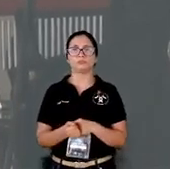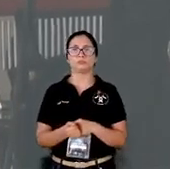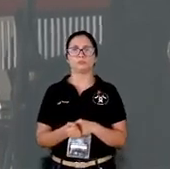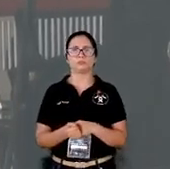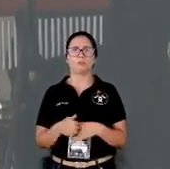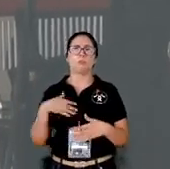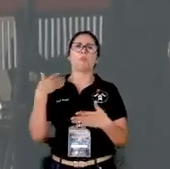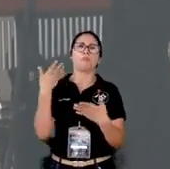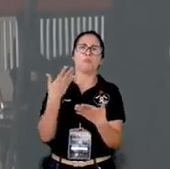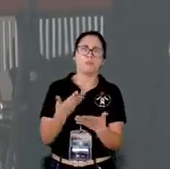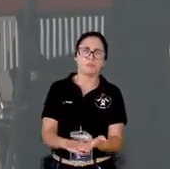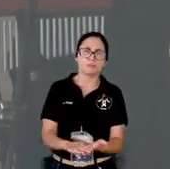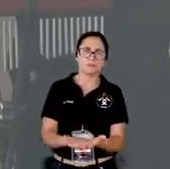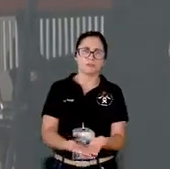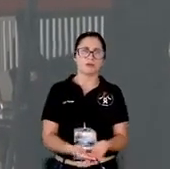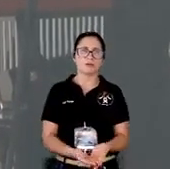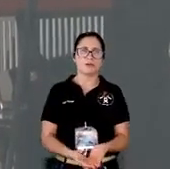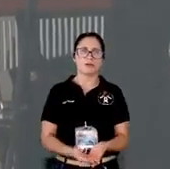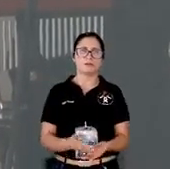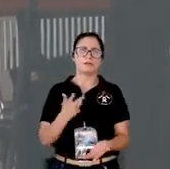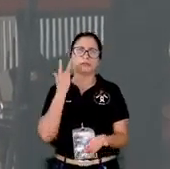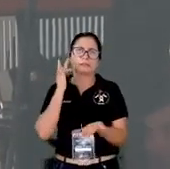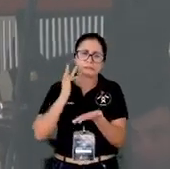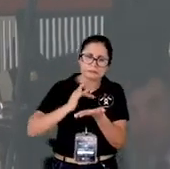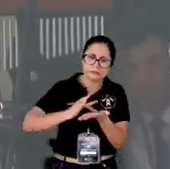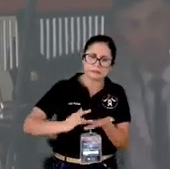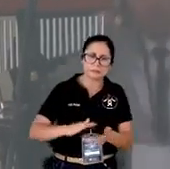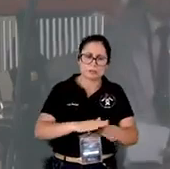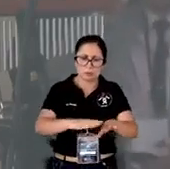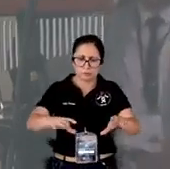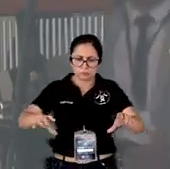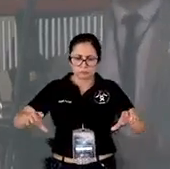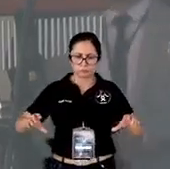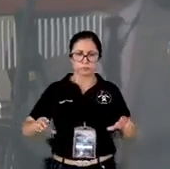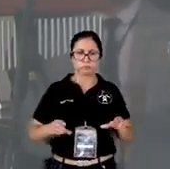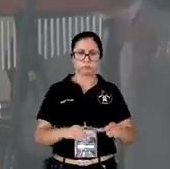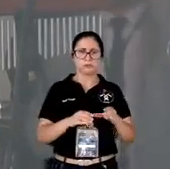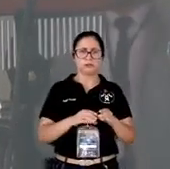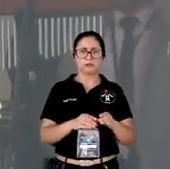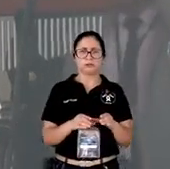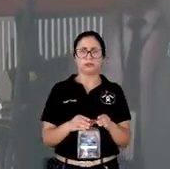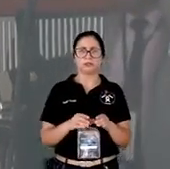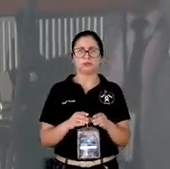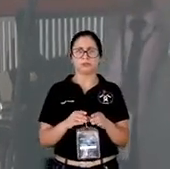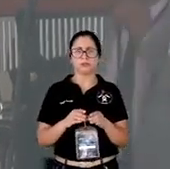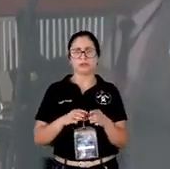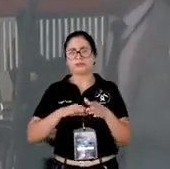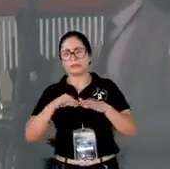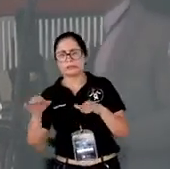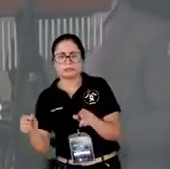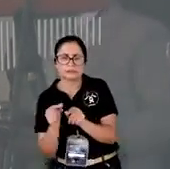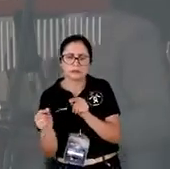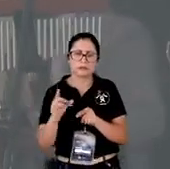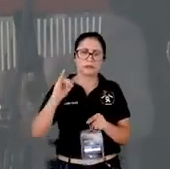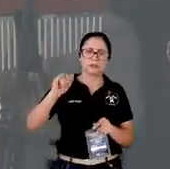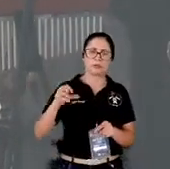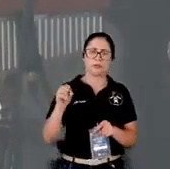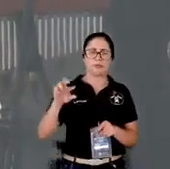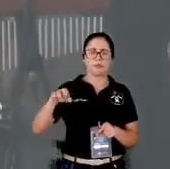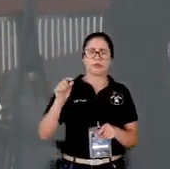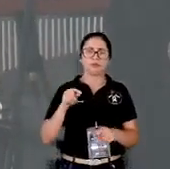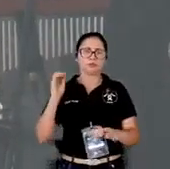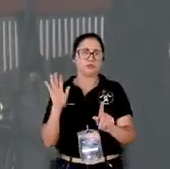Después de lavada la pusieron en una sala, y como Lida estaba cerca de Jope, los